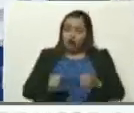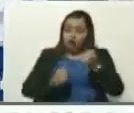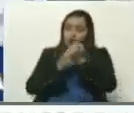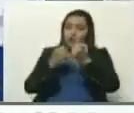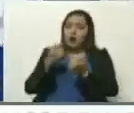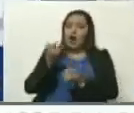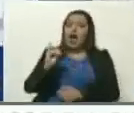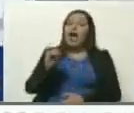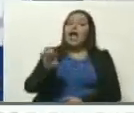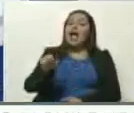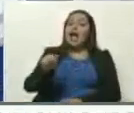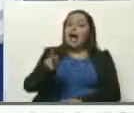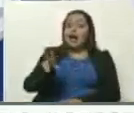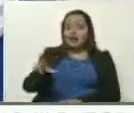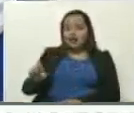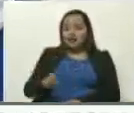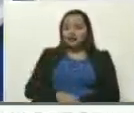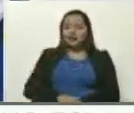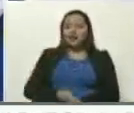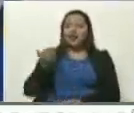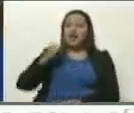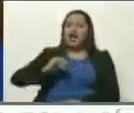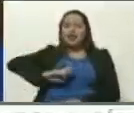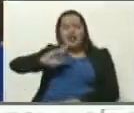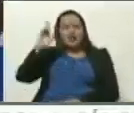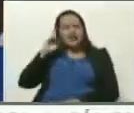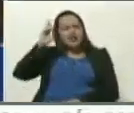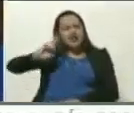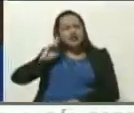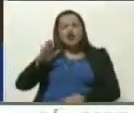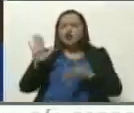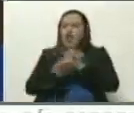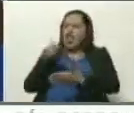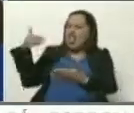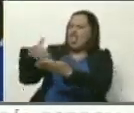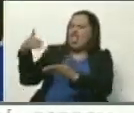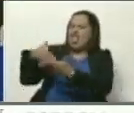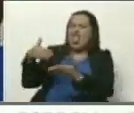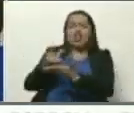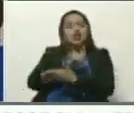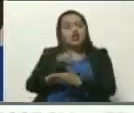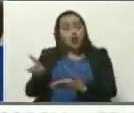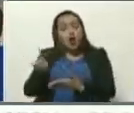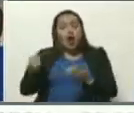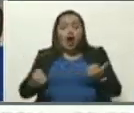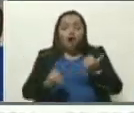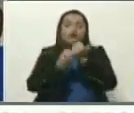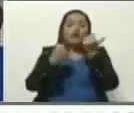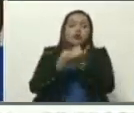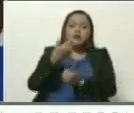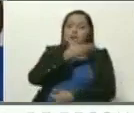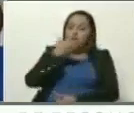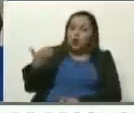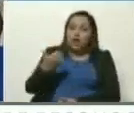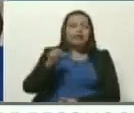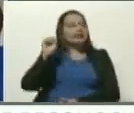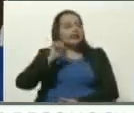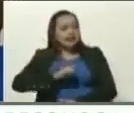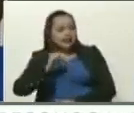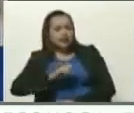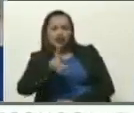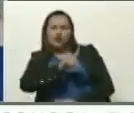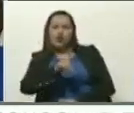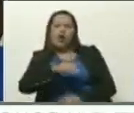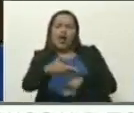eso, no es la crítica desde el punto de vista de atacar, sí, sino de contribuir y aportar. La crítica mercenaria, a la